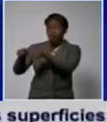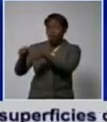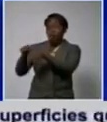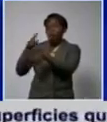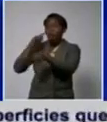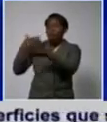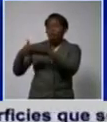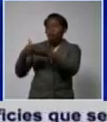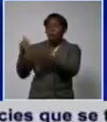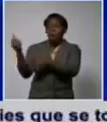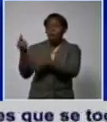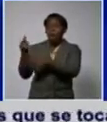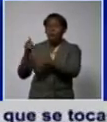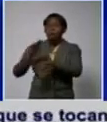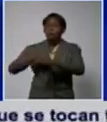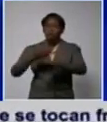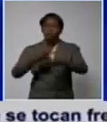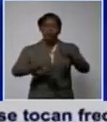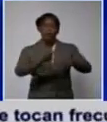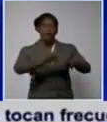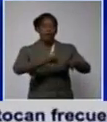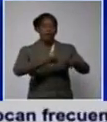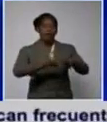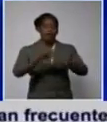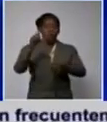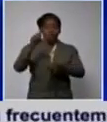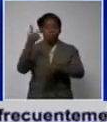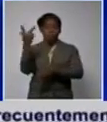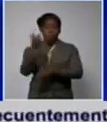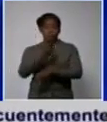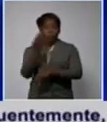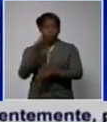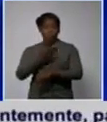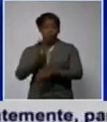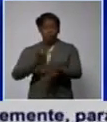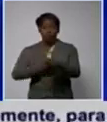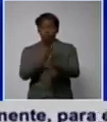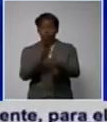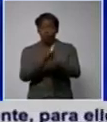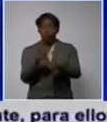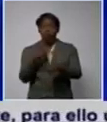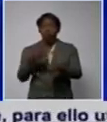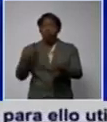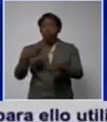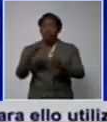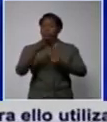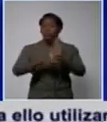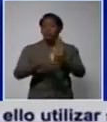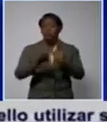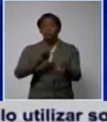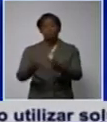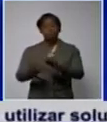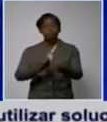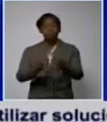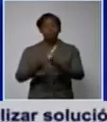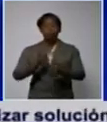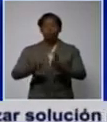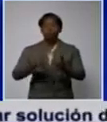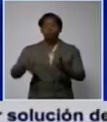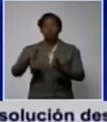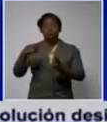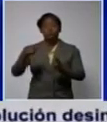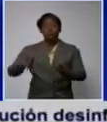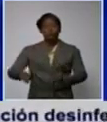de Soberana 02, pues tenemos que seguir aplicando las medidas que lamentablemente nos